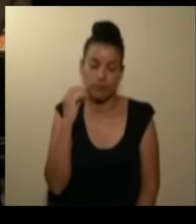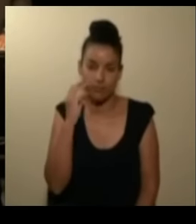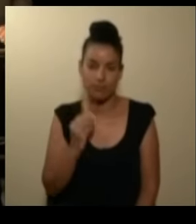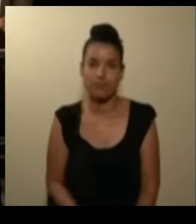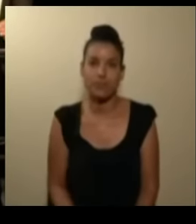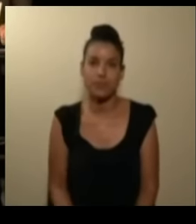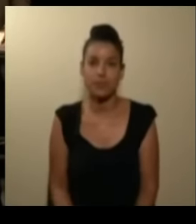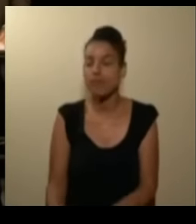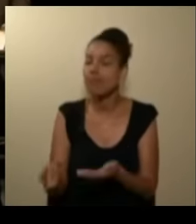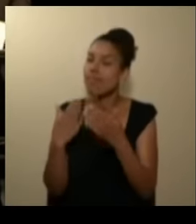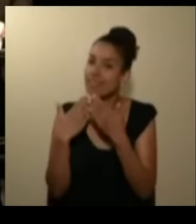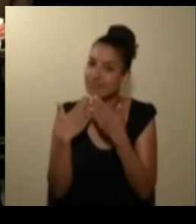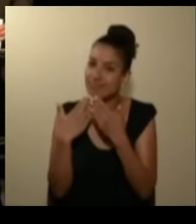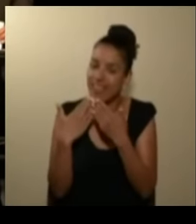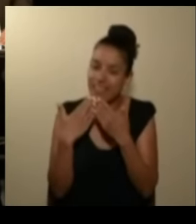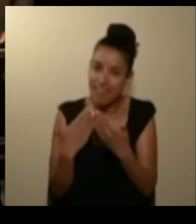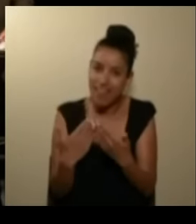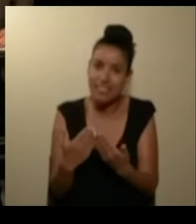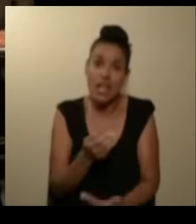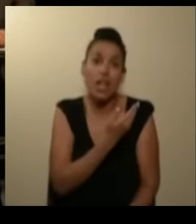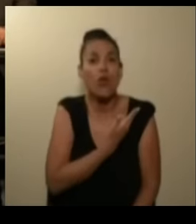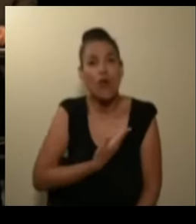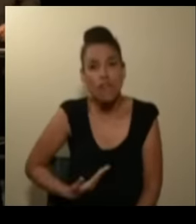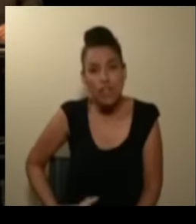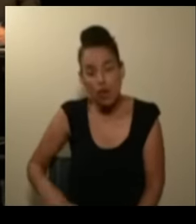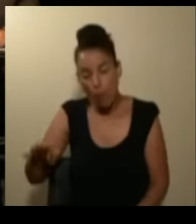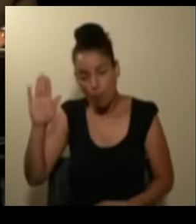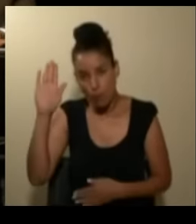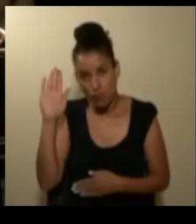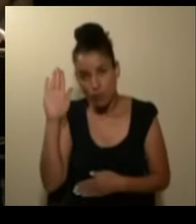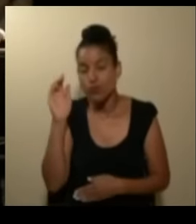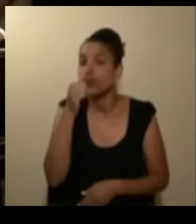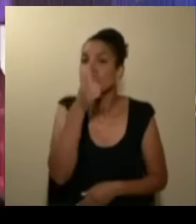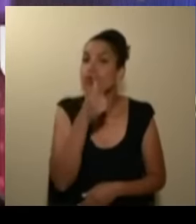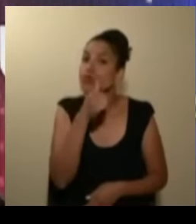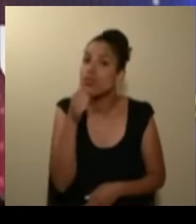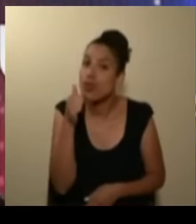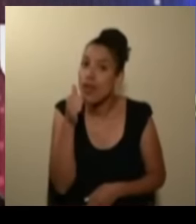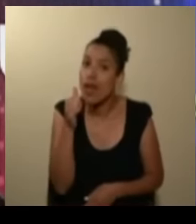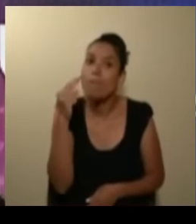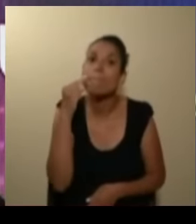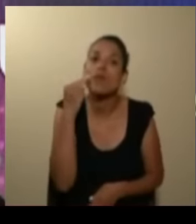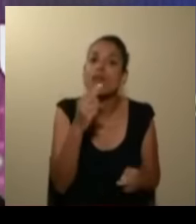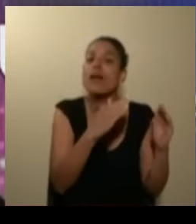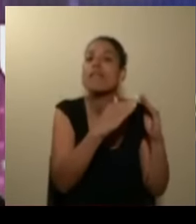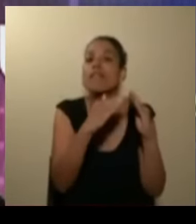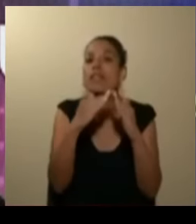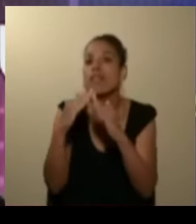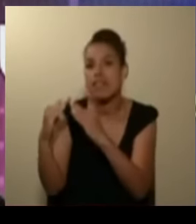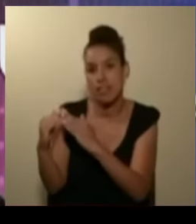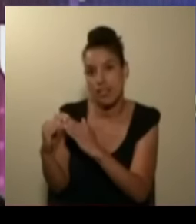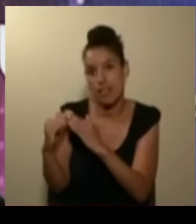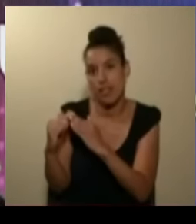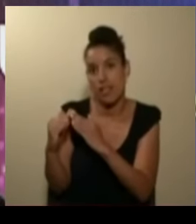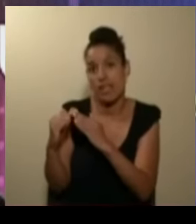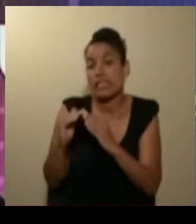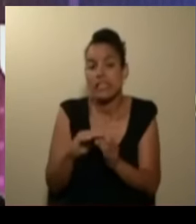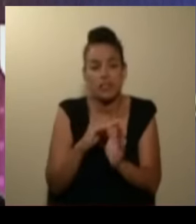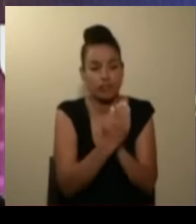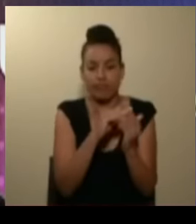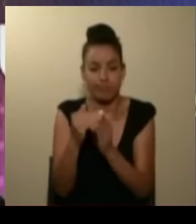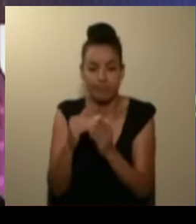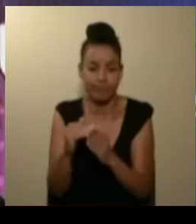Gracias. Bueno, el gobierno prometió solucionar el tema de la vivienda y terminar con los